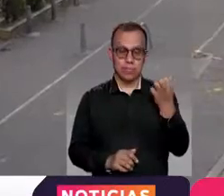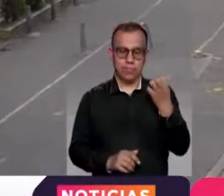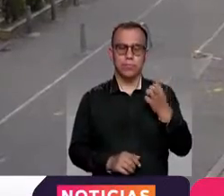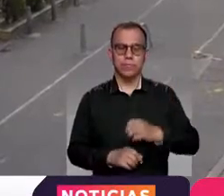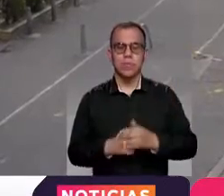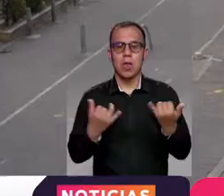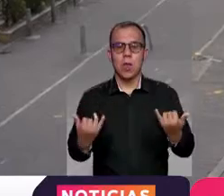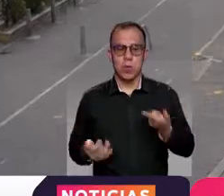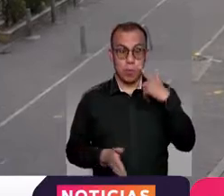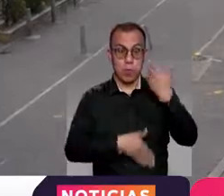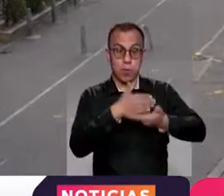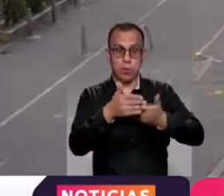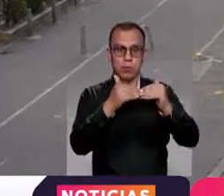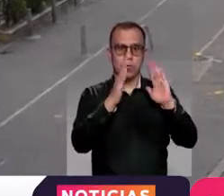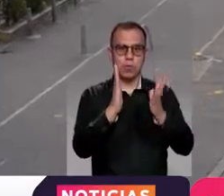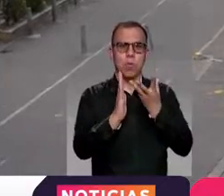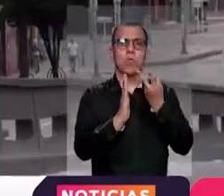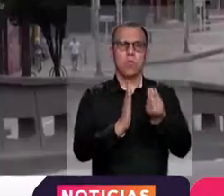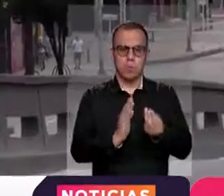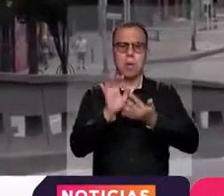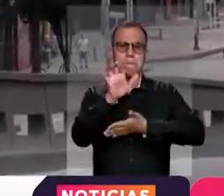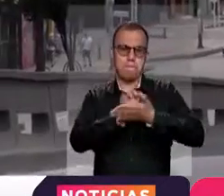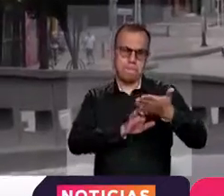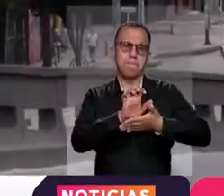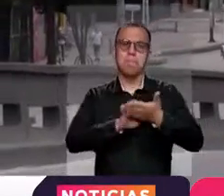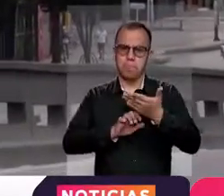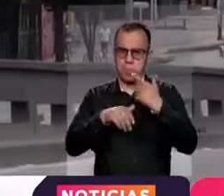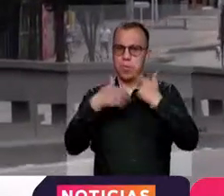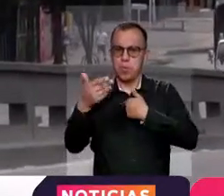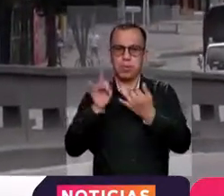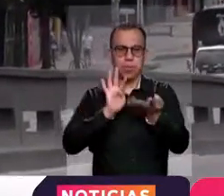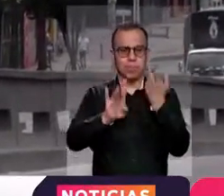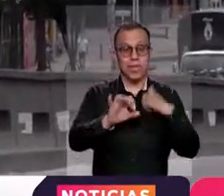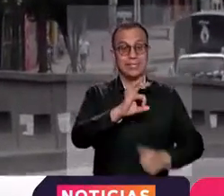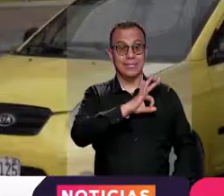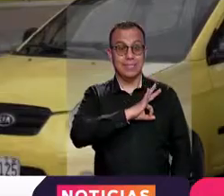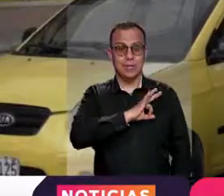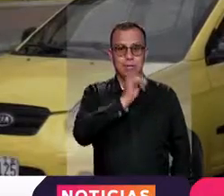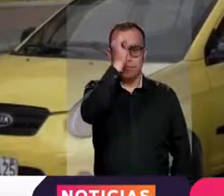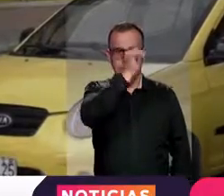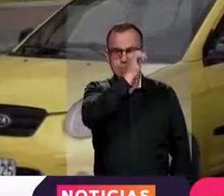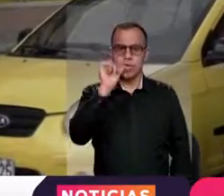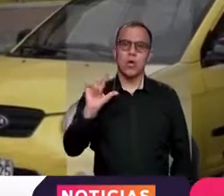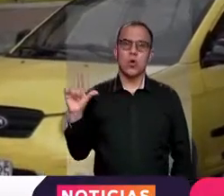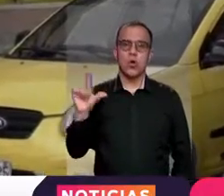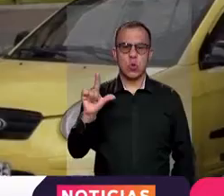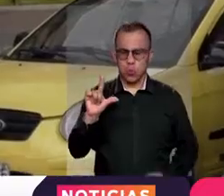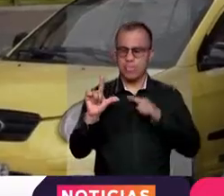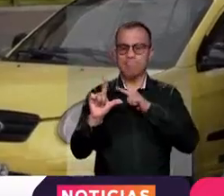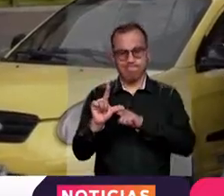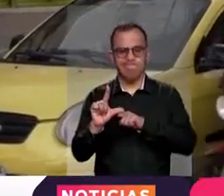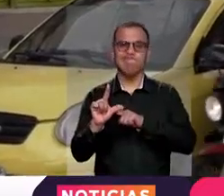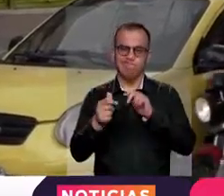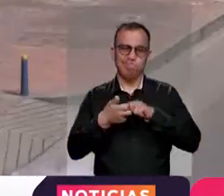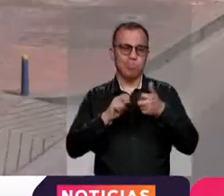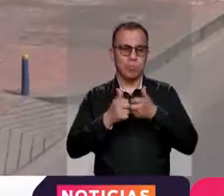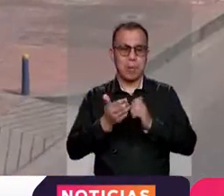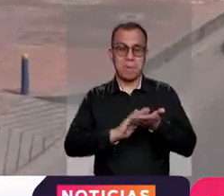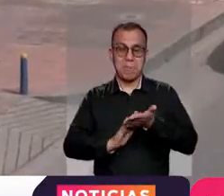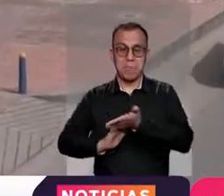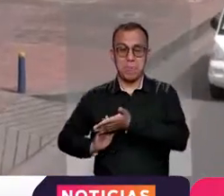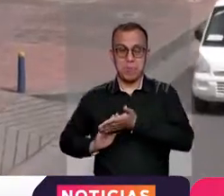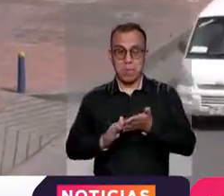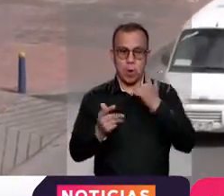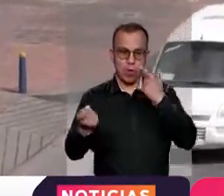En el aislamiento hubo una amplia reducción de movilidad los días sábado y domingo. El lunes se presentaron contratiempos solucionados por entes